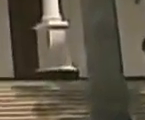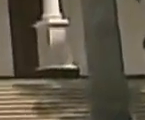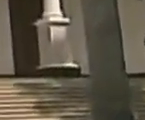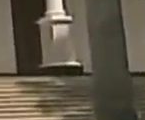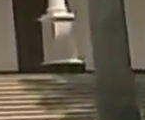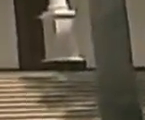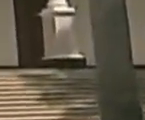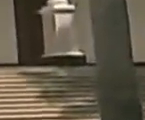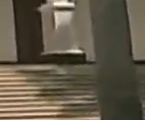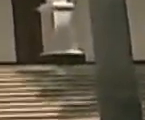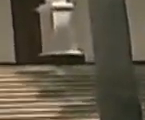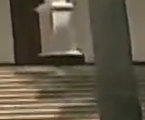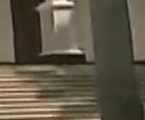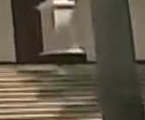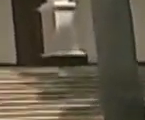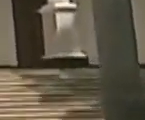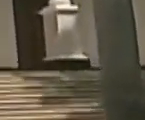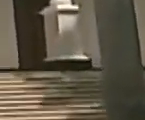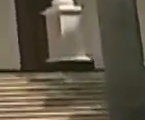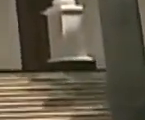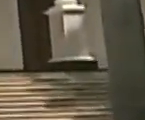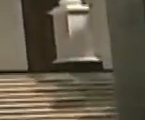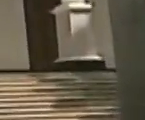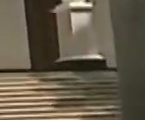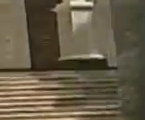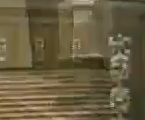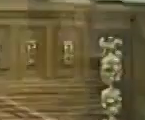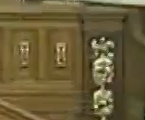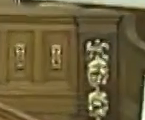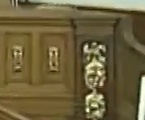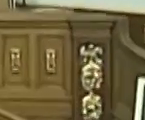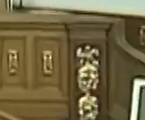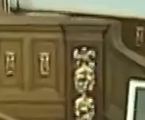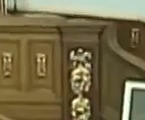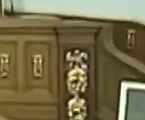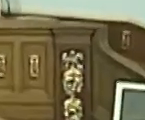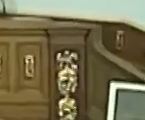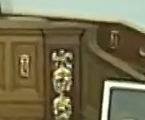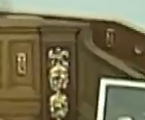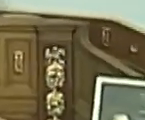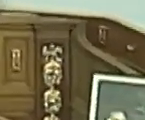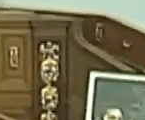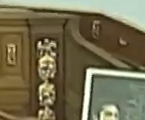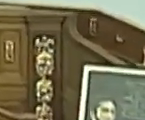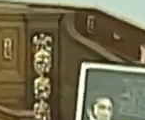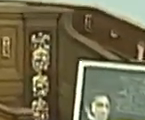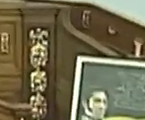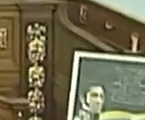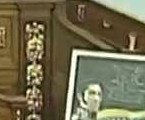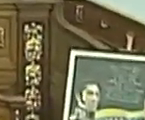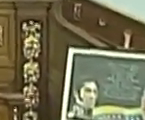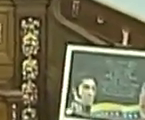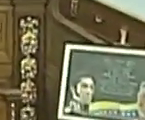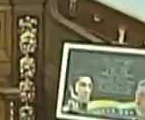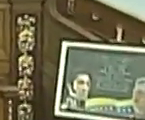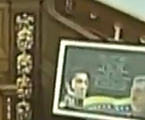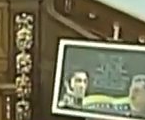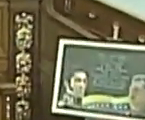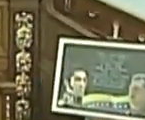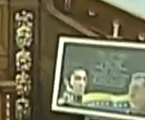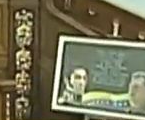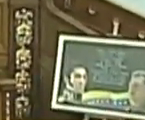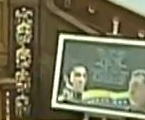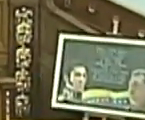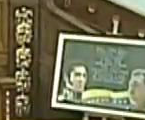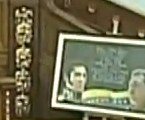artículo 194, así como también el reglamento de interior y debate del Parlamento venezolano, como queda